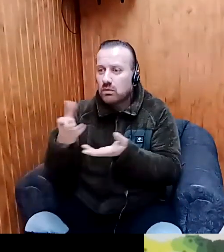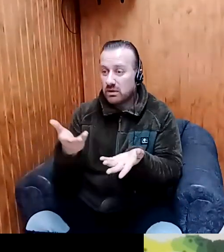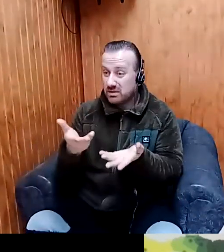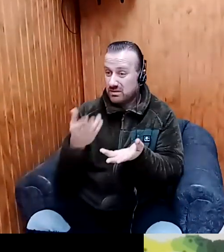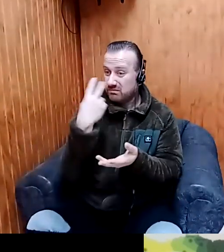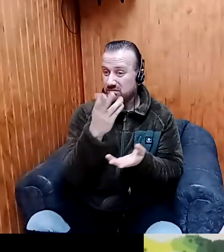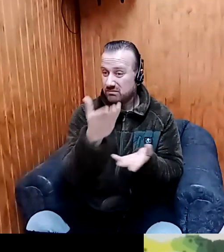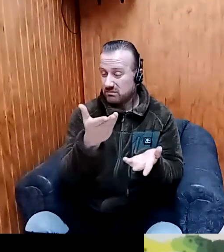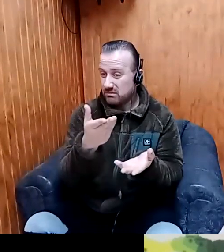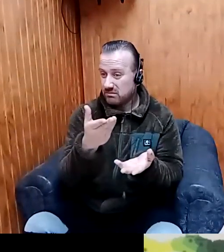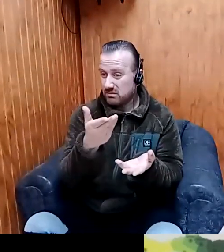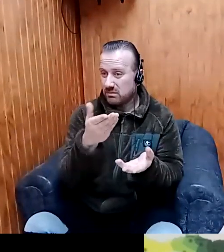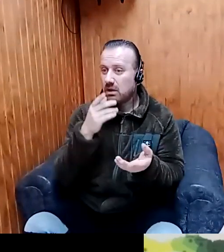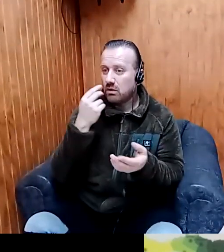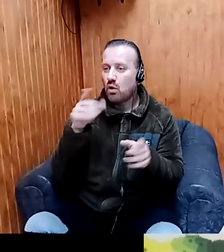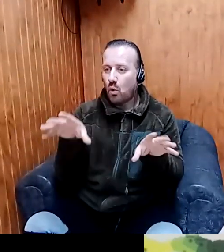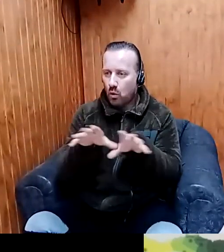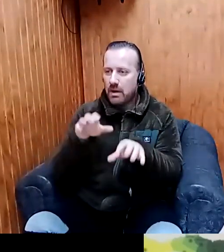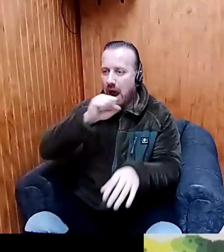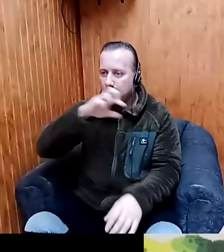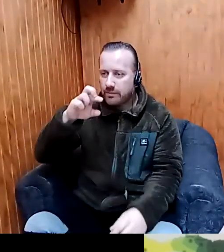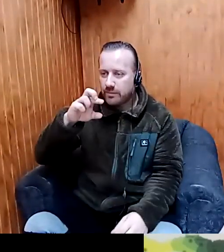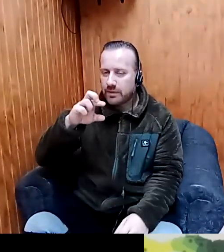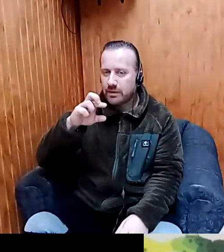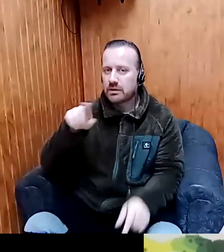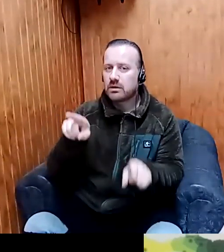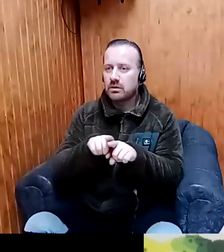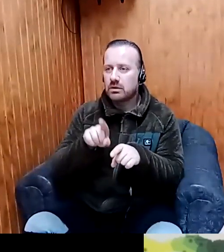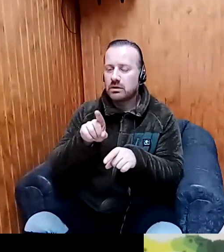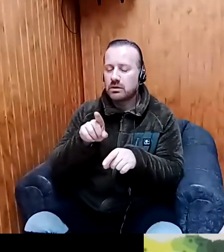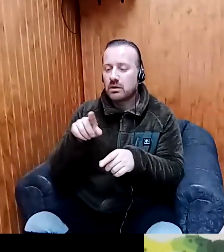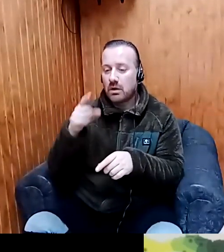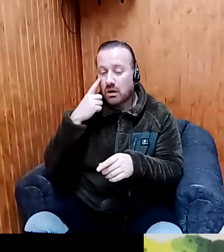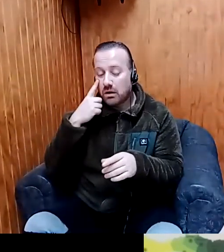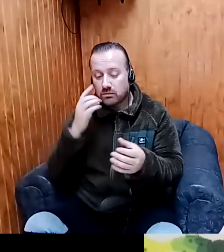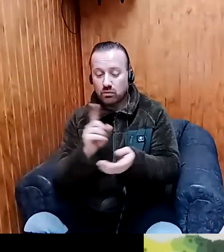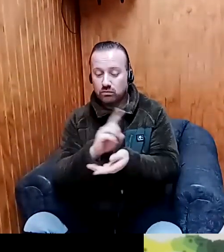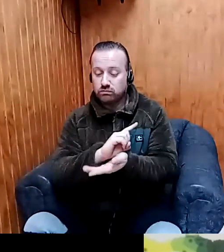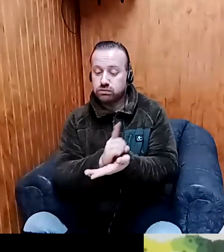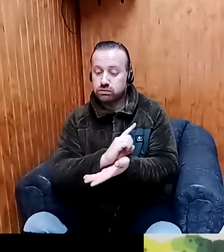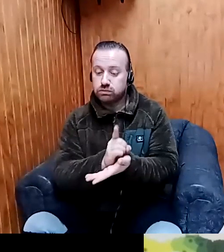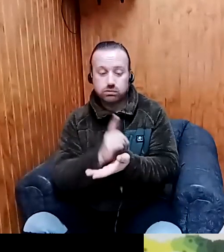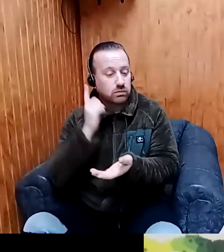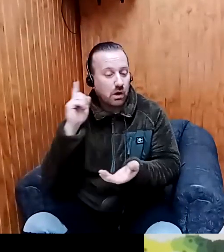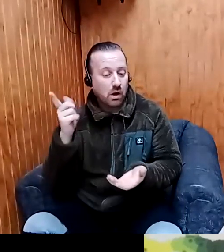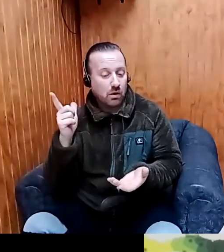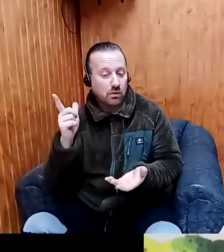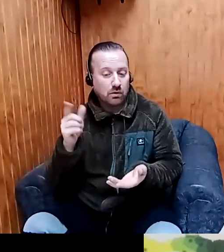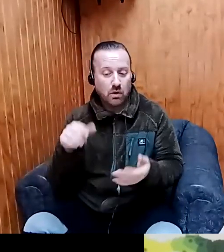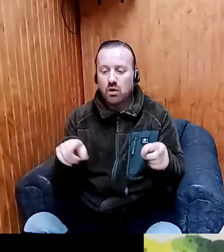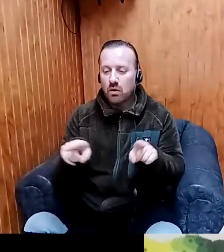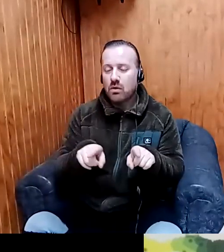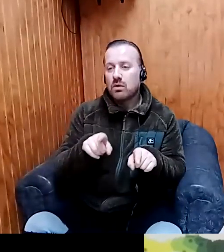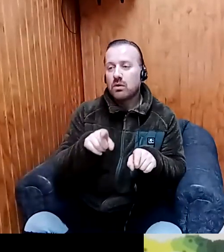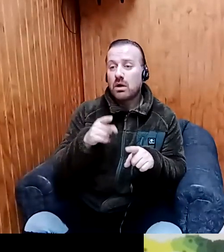utilizaba también una aplicación, que era un sensor de intensidad del sonido, pero en este caso, lo importante era